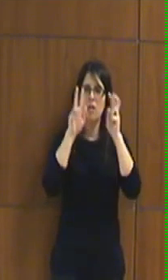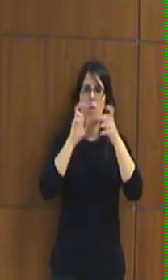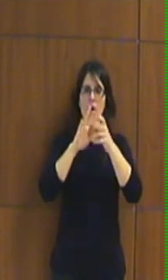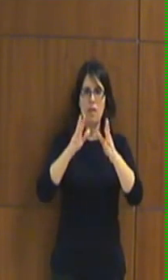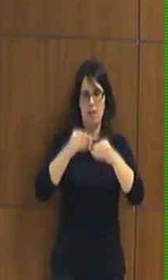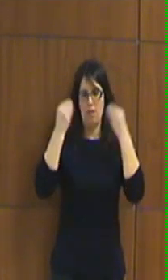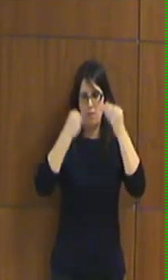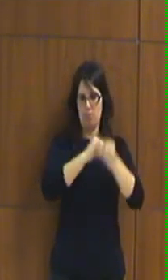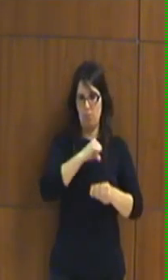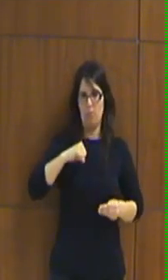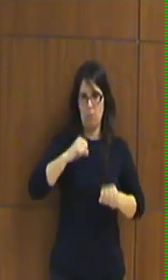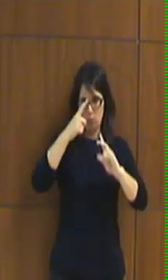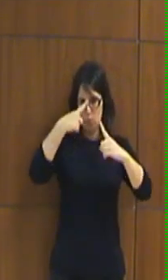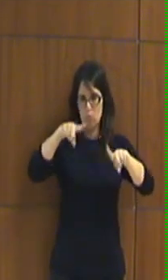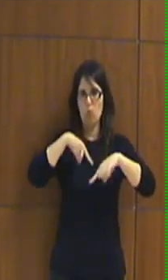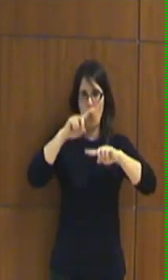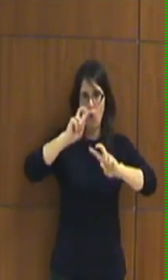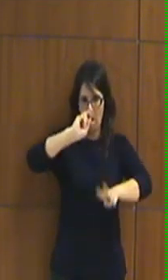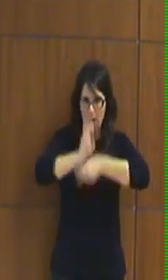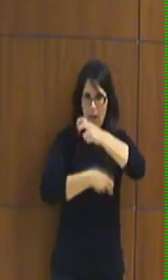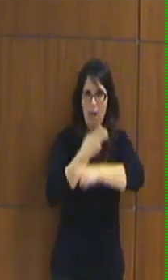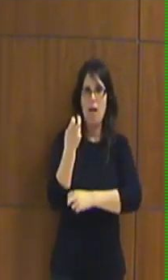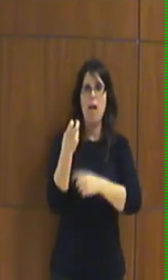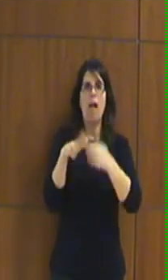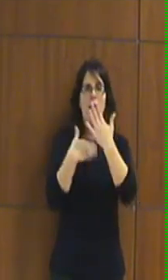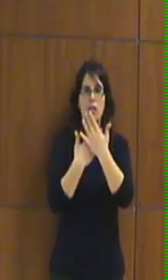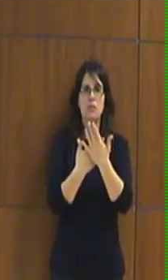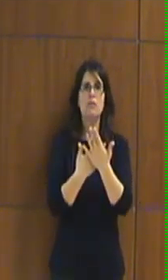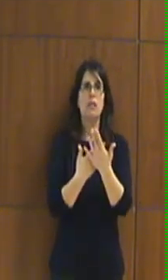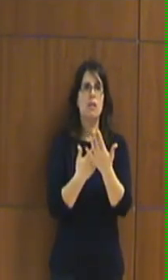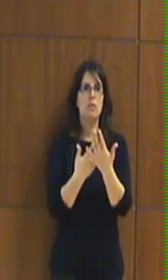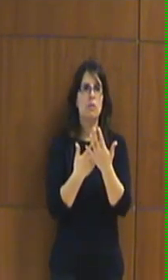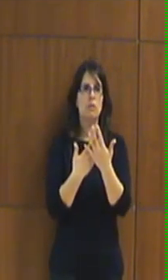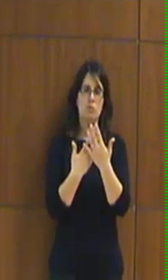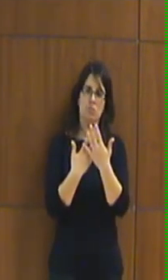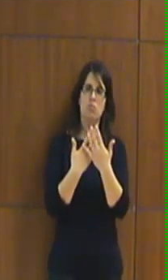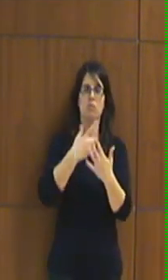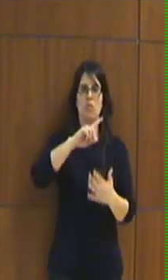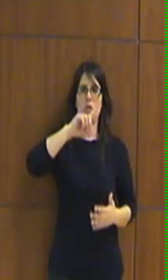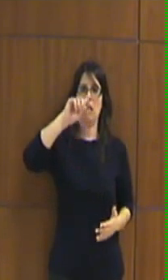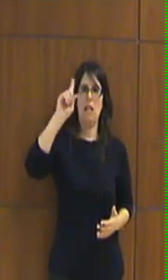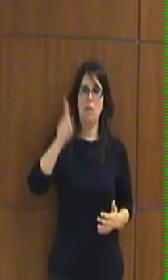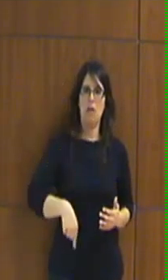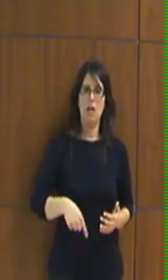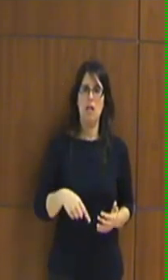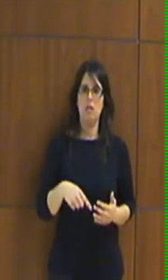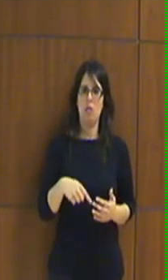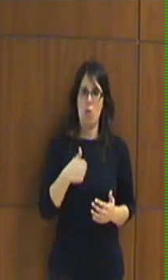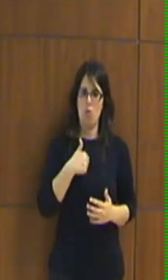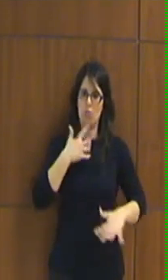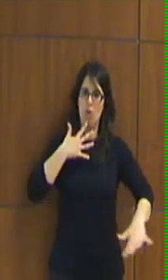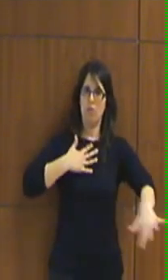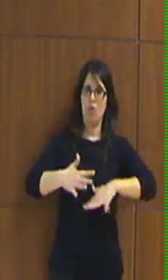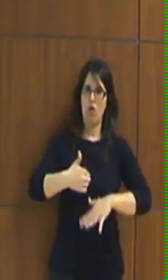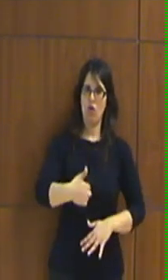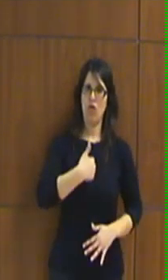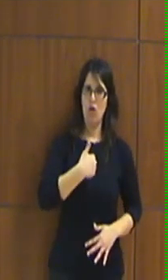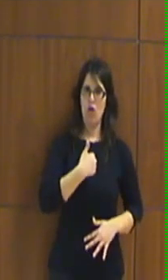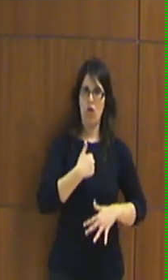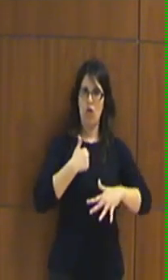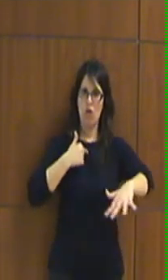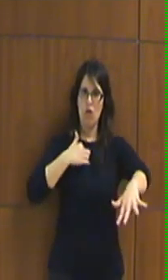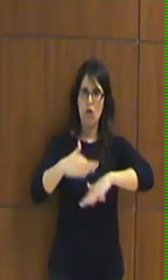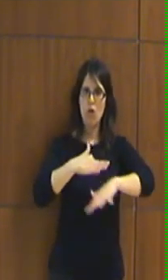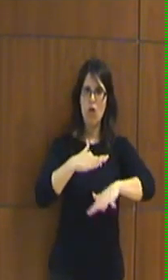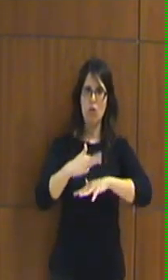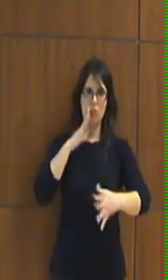reciclarse personalmente y de tener una apuesta, además, también propositiva a la hora de